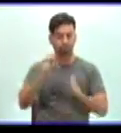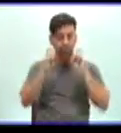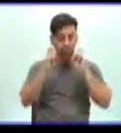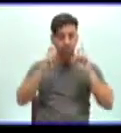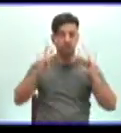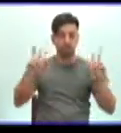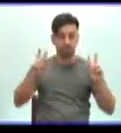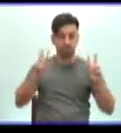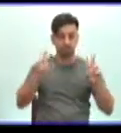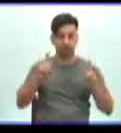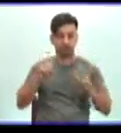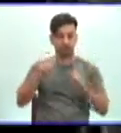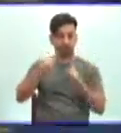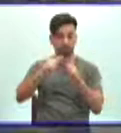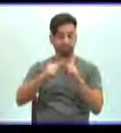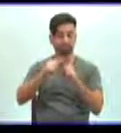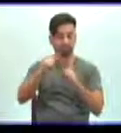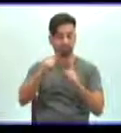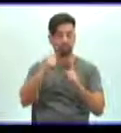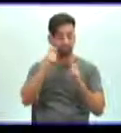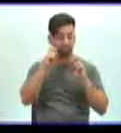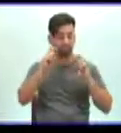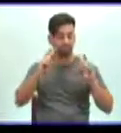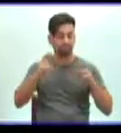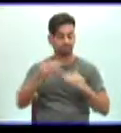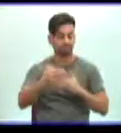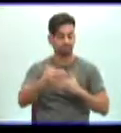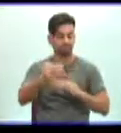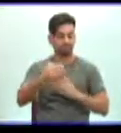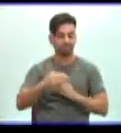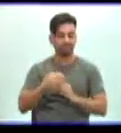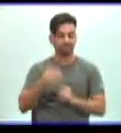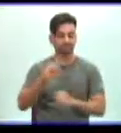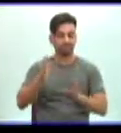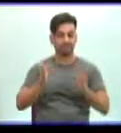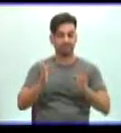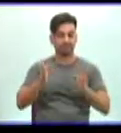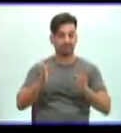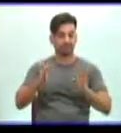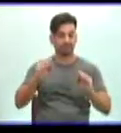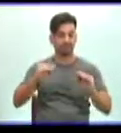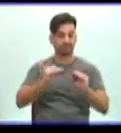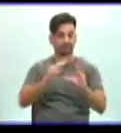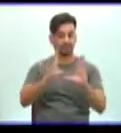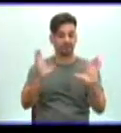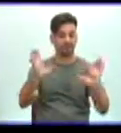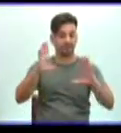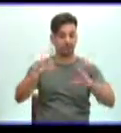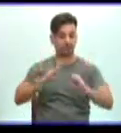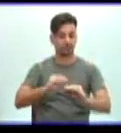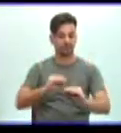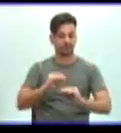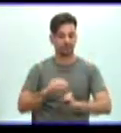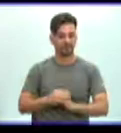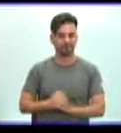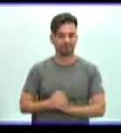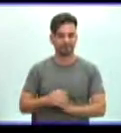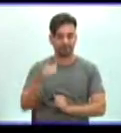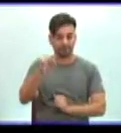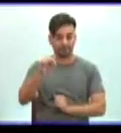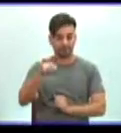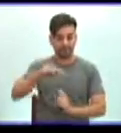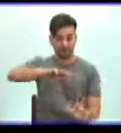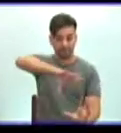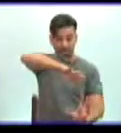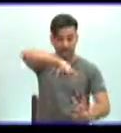temperatura entre el día y la noche. Según la altura, la atmósfera cambia su composición, dividiéndose en 5 capas